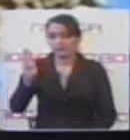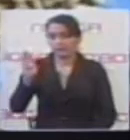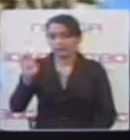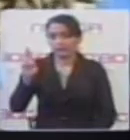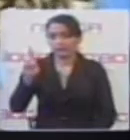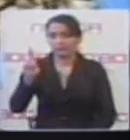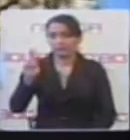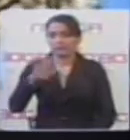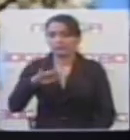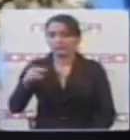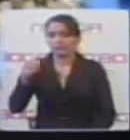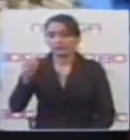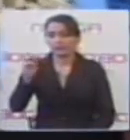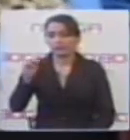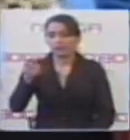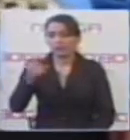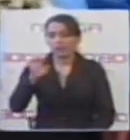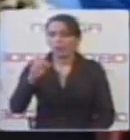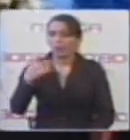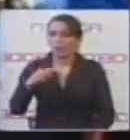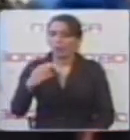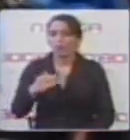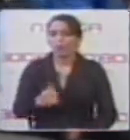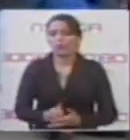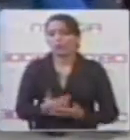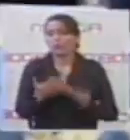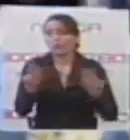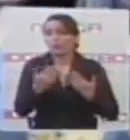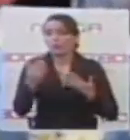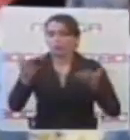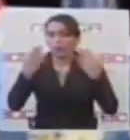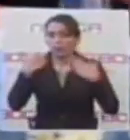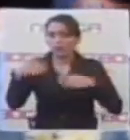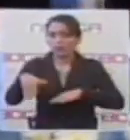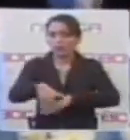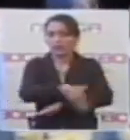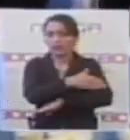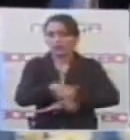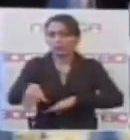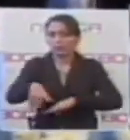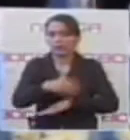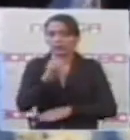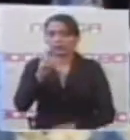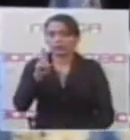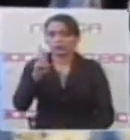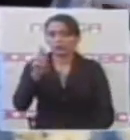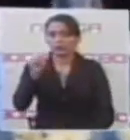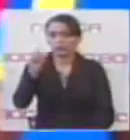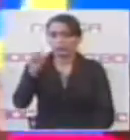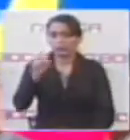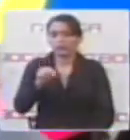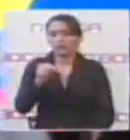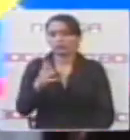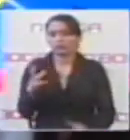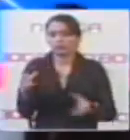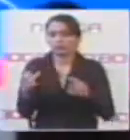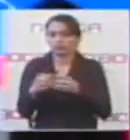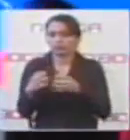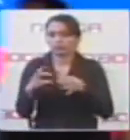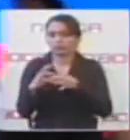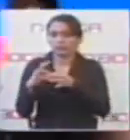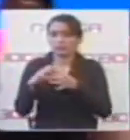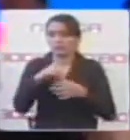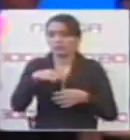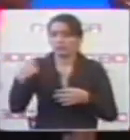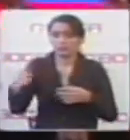Está ubicada en el kilómetro 9.5 de la vía Durán-Tambo. Este emprendimiento es producto de la alianza entre la empresa gubernamental China